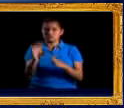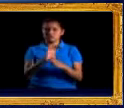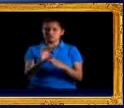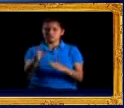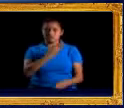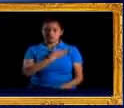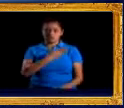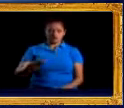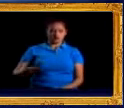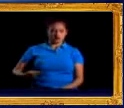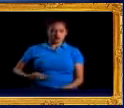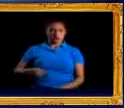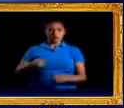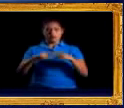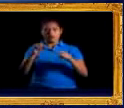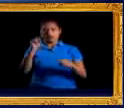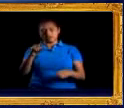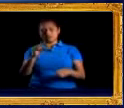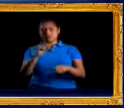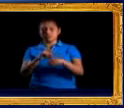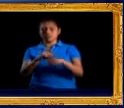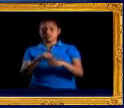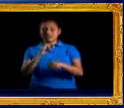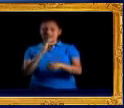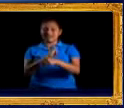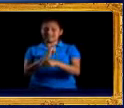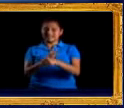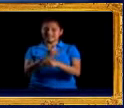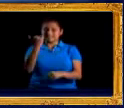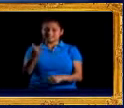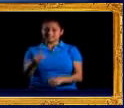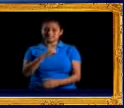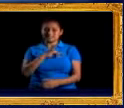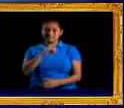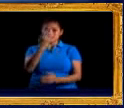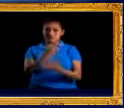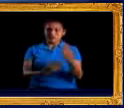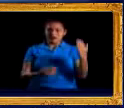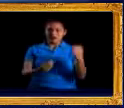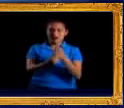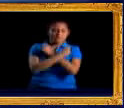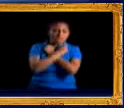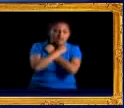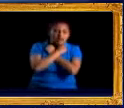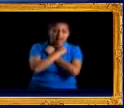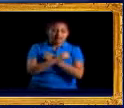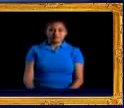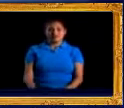del orden mundial. Pero en ese momento la iglesia ya se fue. La amada, la amada